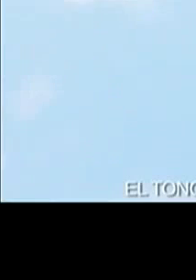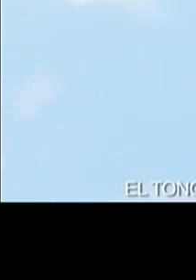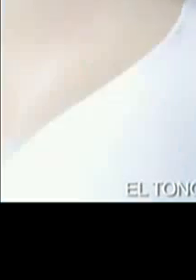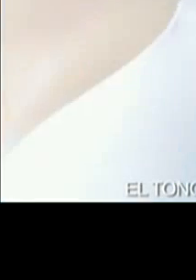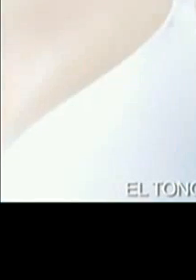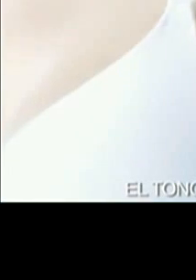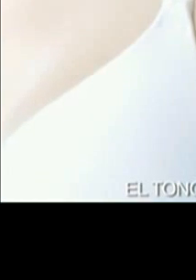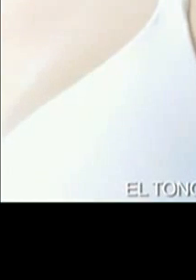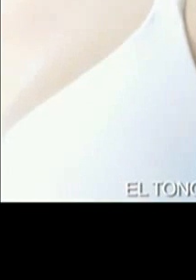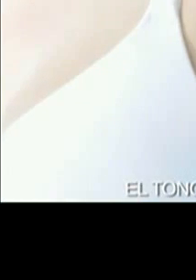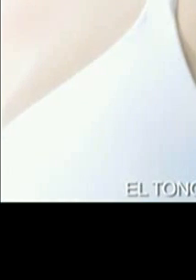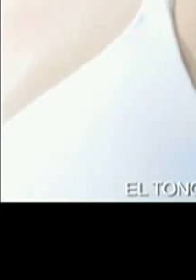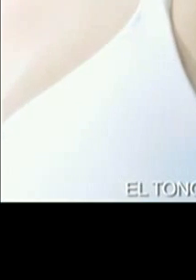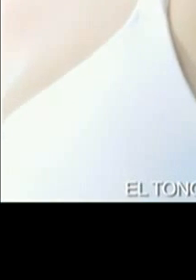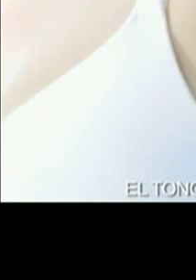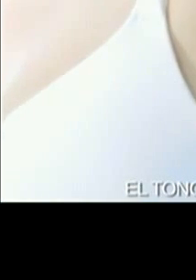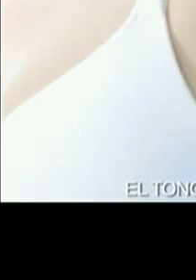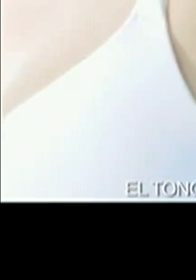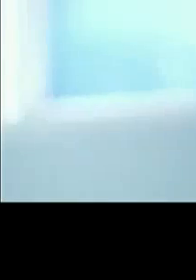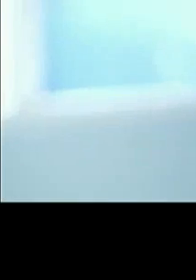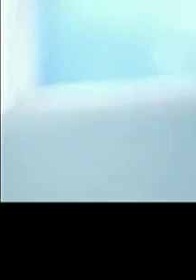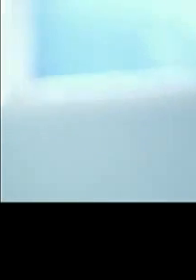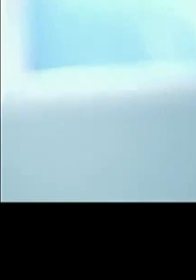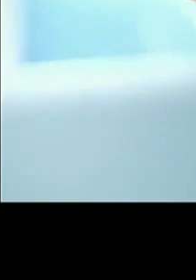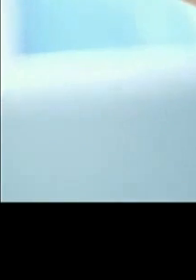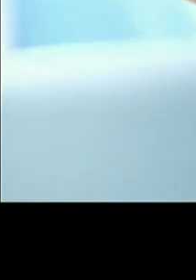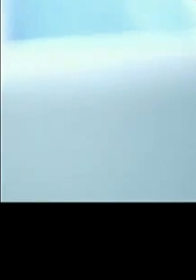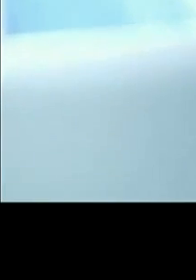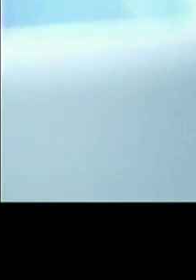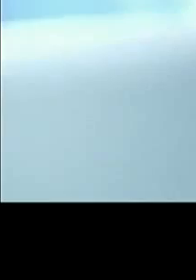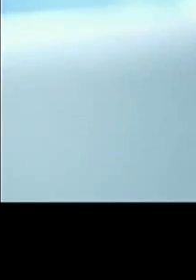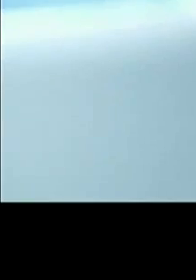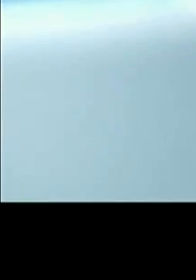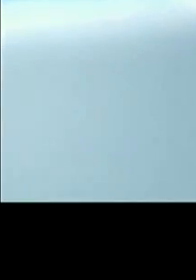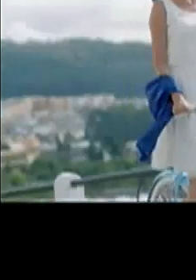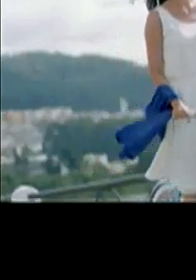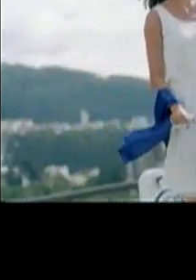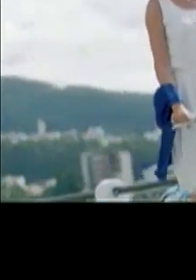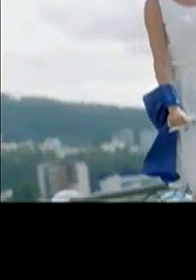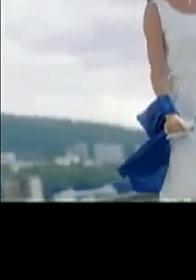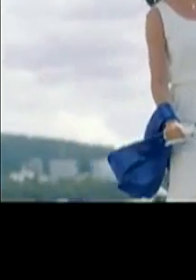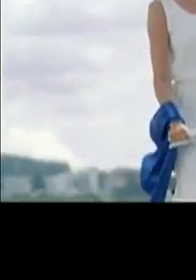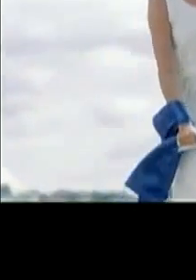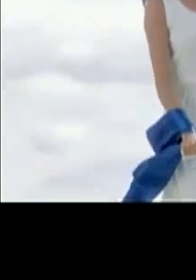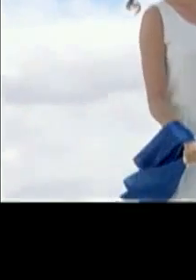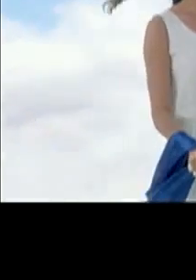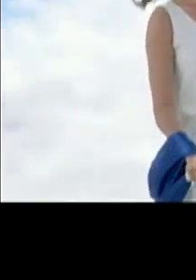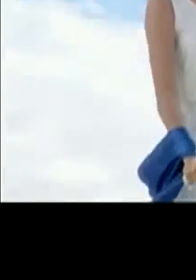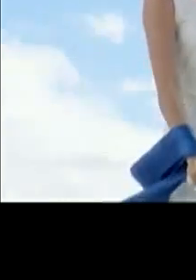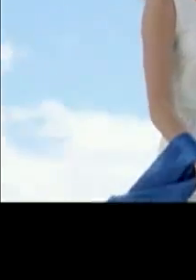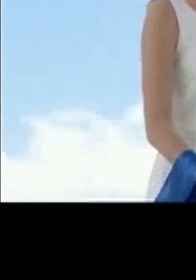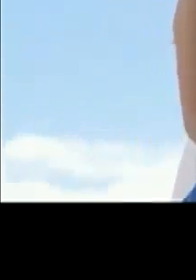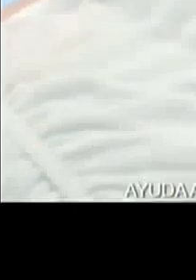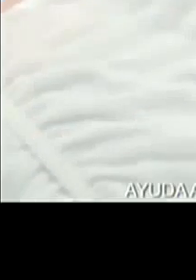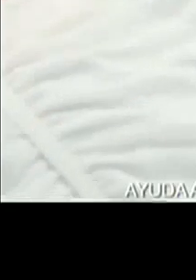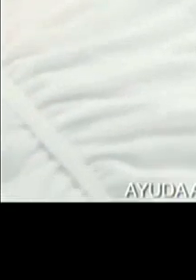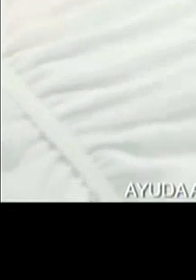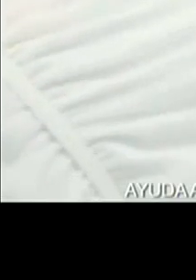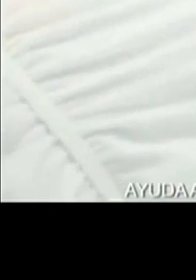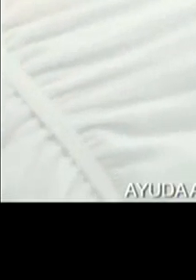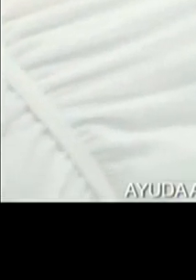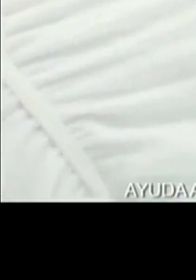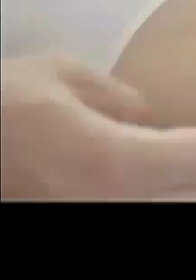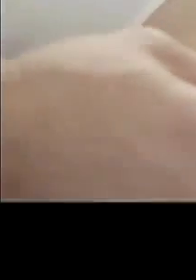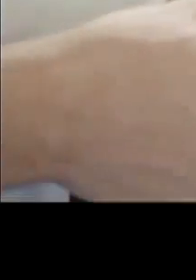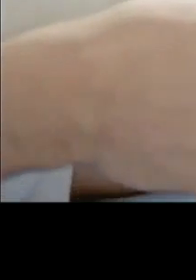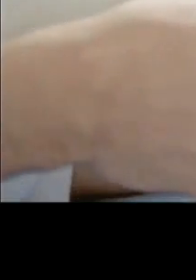reduce manchas, aclara y deja una sensación de suavidad, protegiéndote hasta por 48 horas.